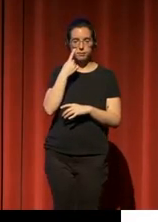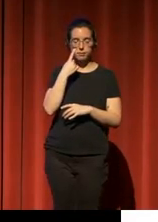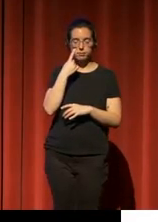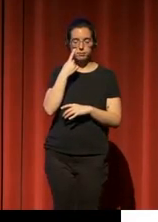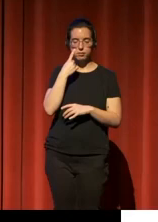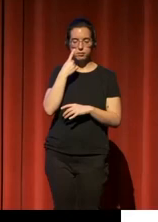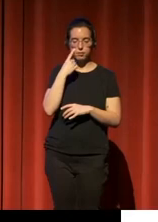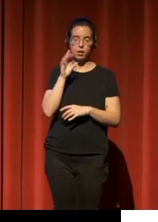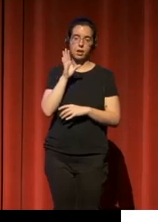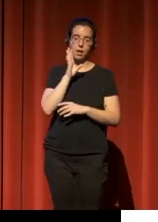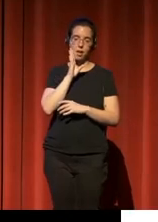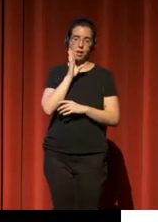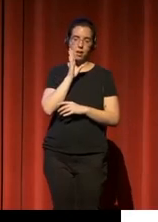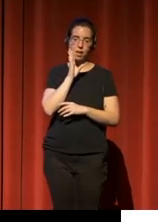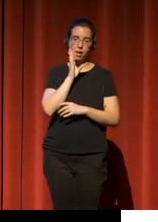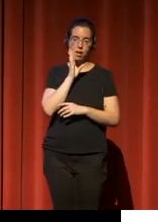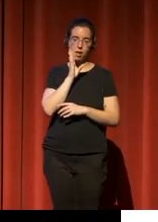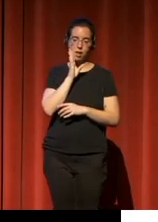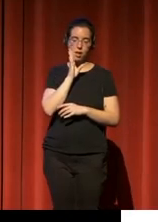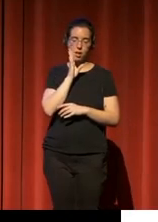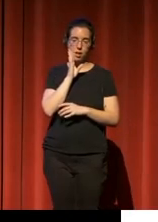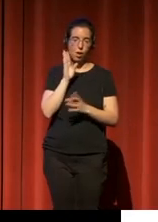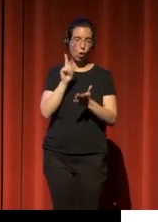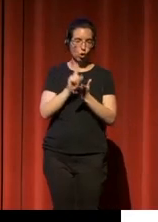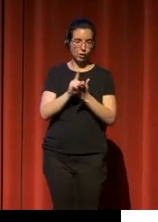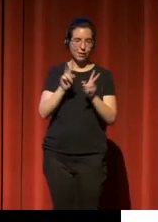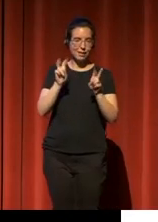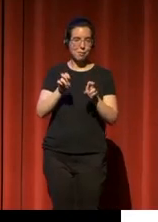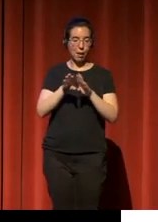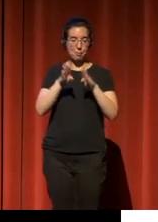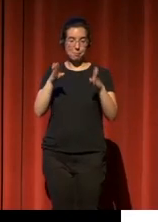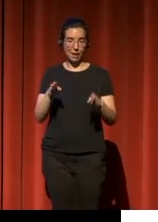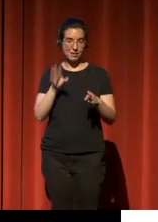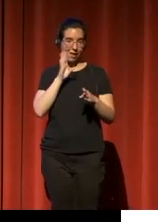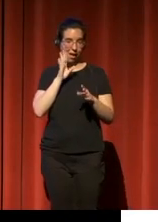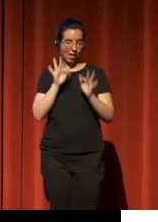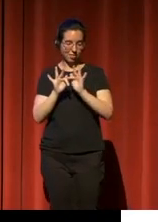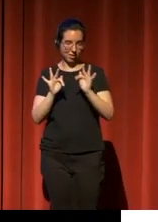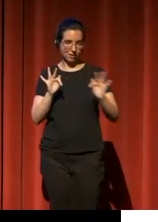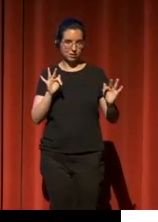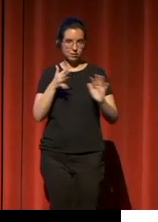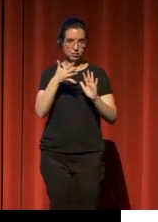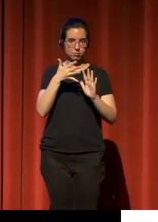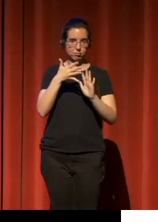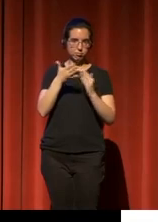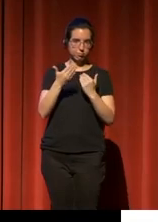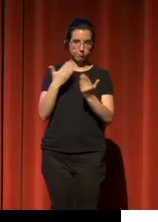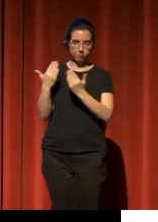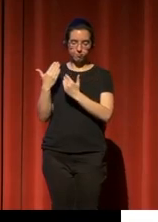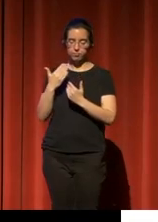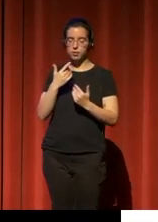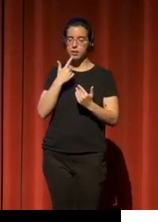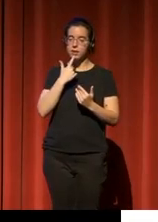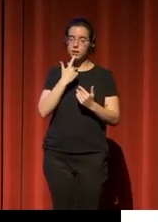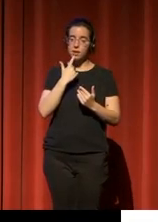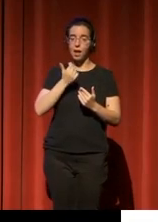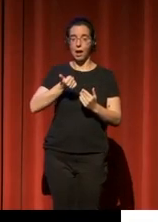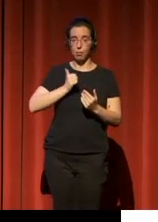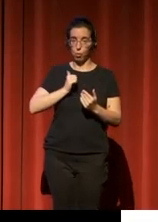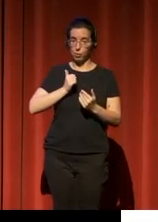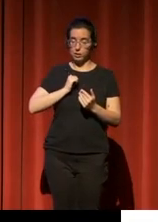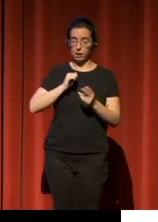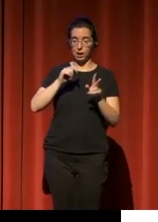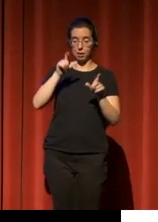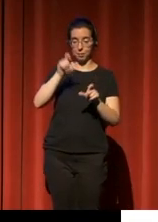remito también a la me remito nuevamente a la mesa a la mesa redonda de antes que también se aprovechan a el personal técnico de la